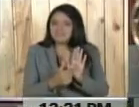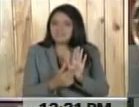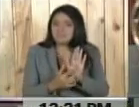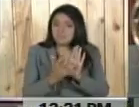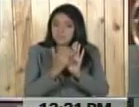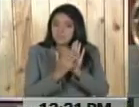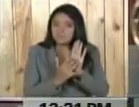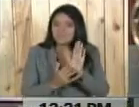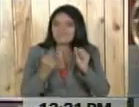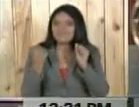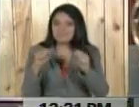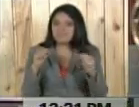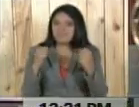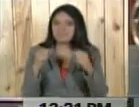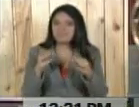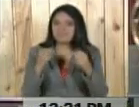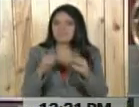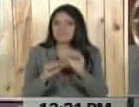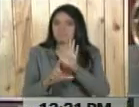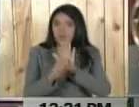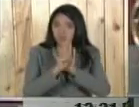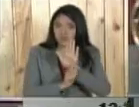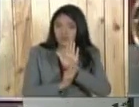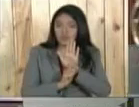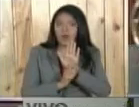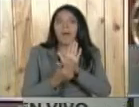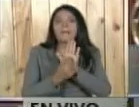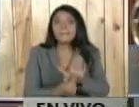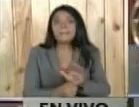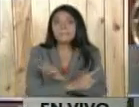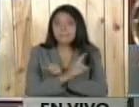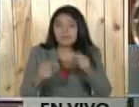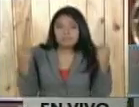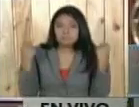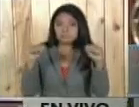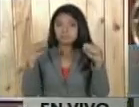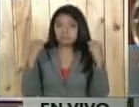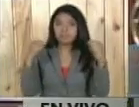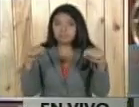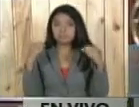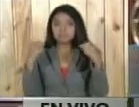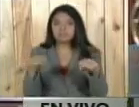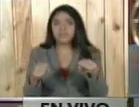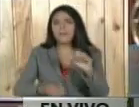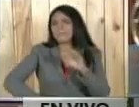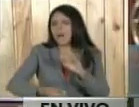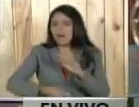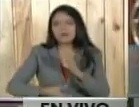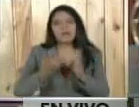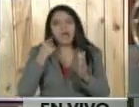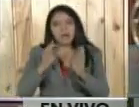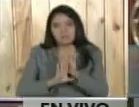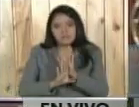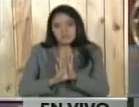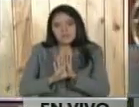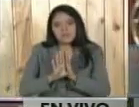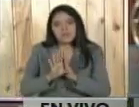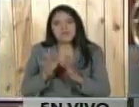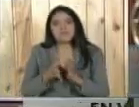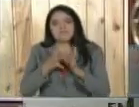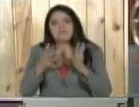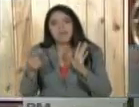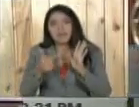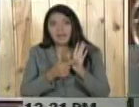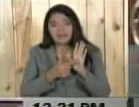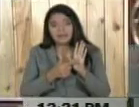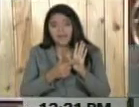viva es la Constitución bolivariana. Y mientras más la ejercemos, más vive, más se acrecienta esta